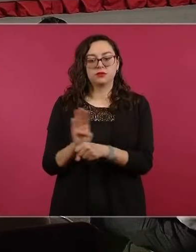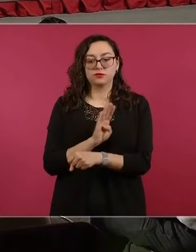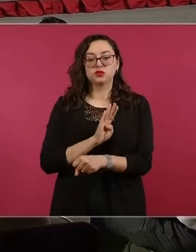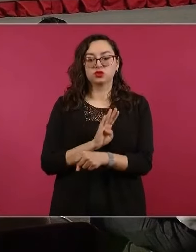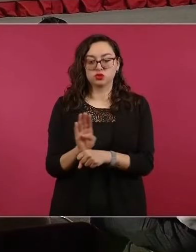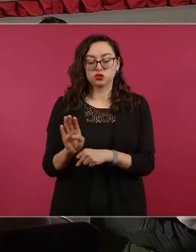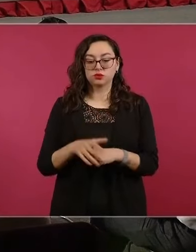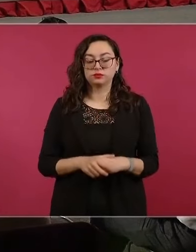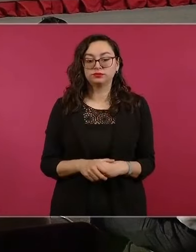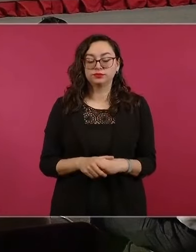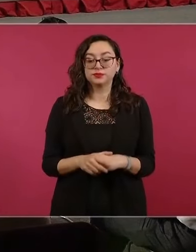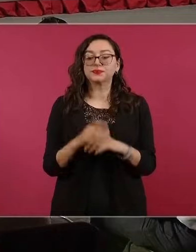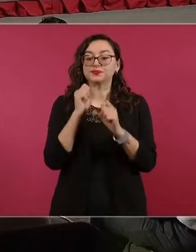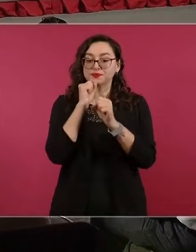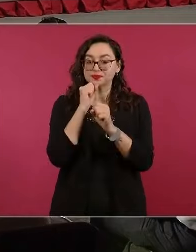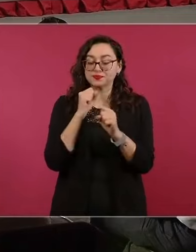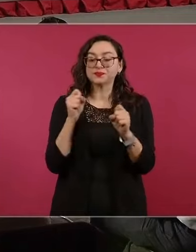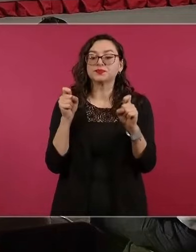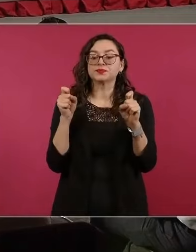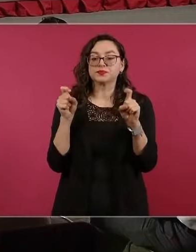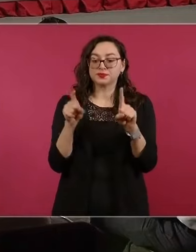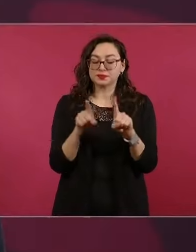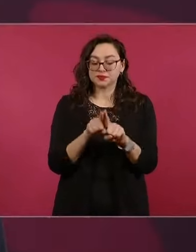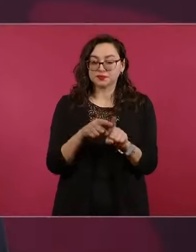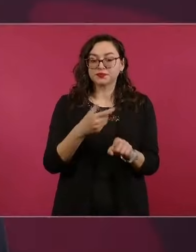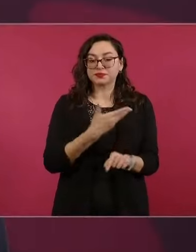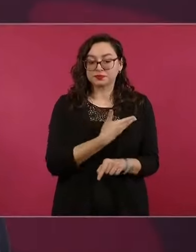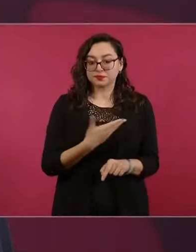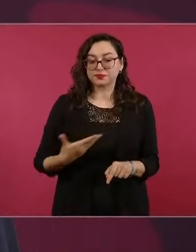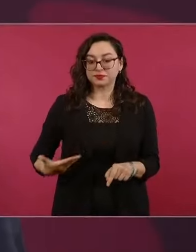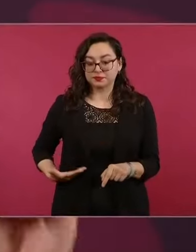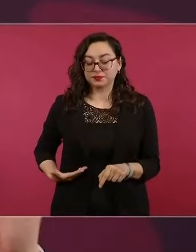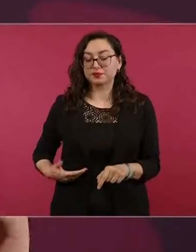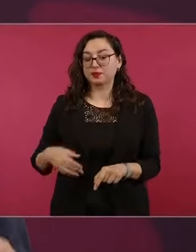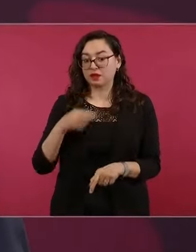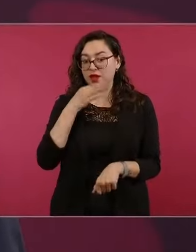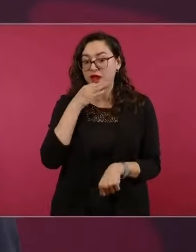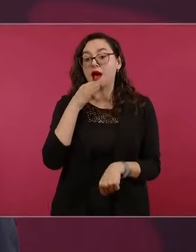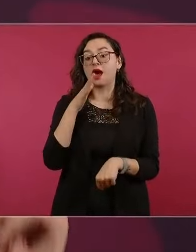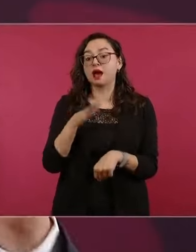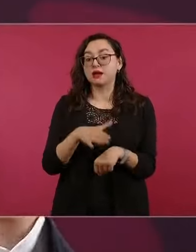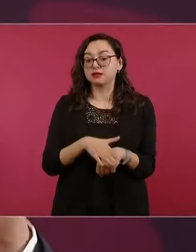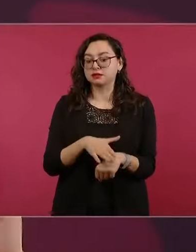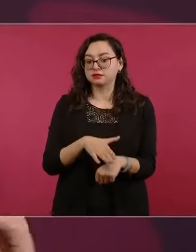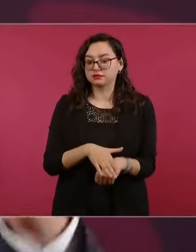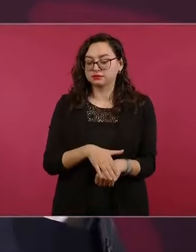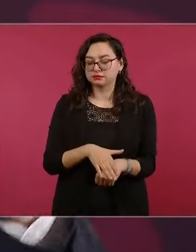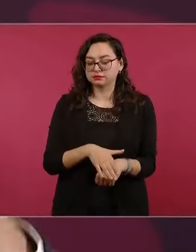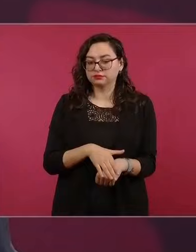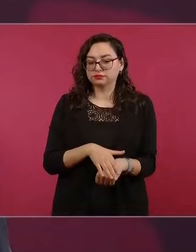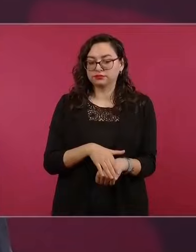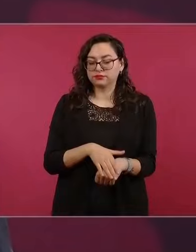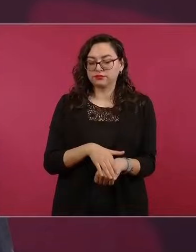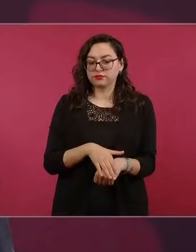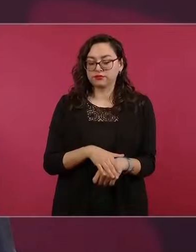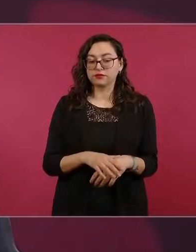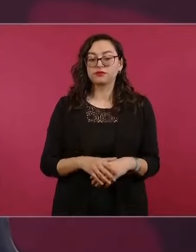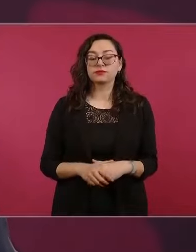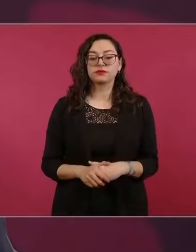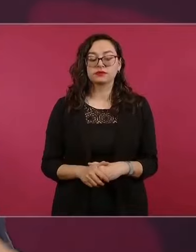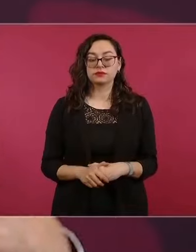también, como ya presentó, ya lo anunció el señor presidente, mencionar que la información que se ha abordado aquí,